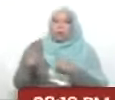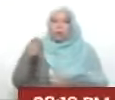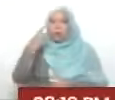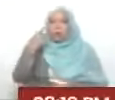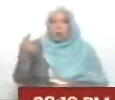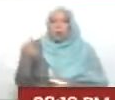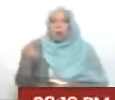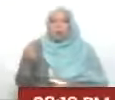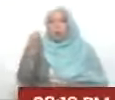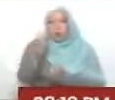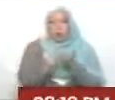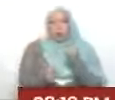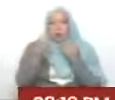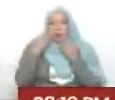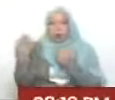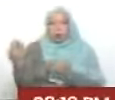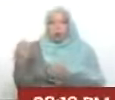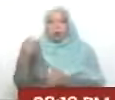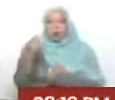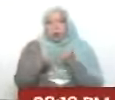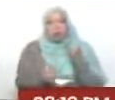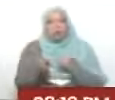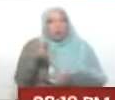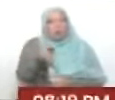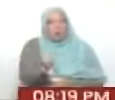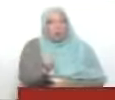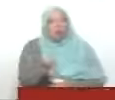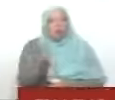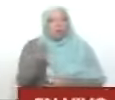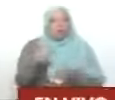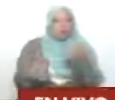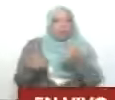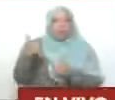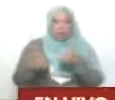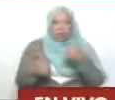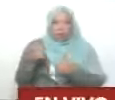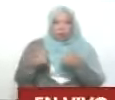Aquí tengo el último, mira. Vamos a ver, mira.